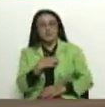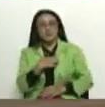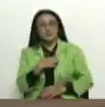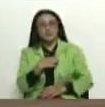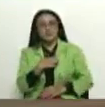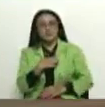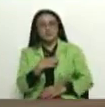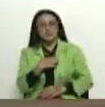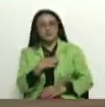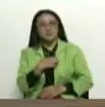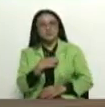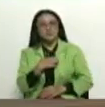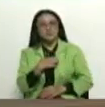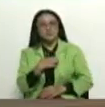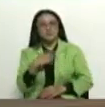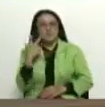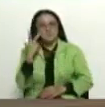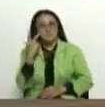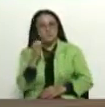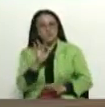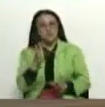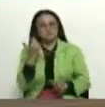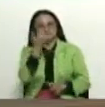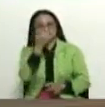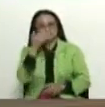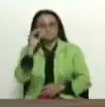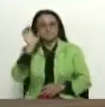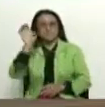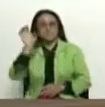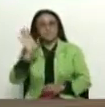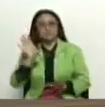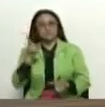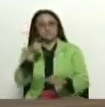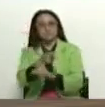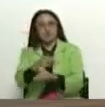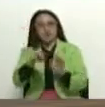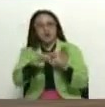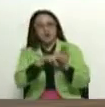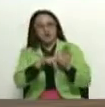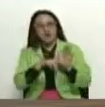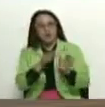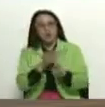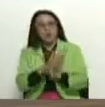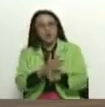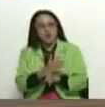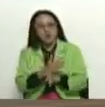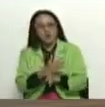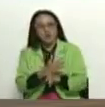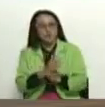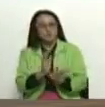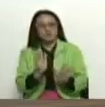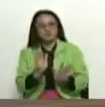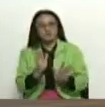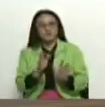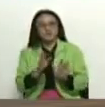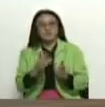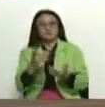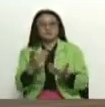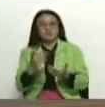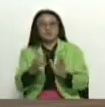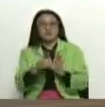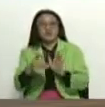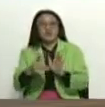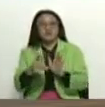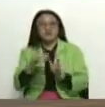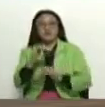el filibusterismo imperial, que impone reglas de juego que van más allá del derecho internacional,